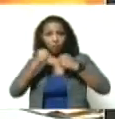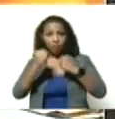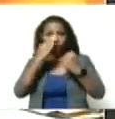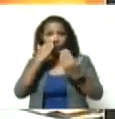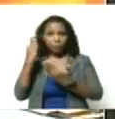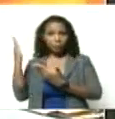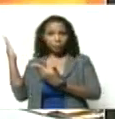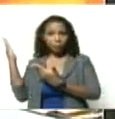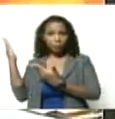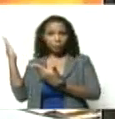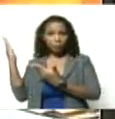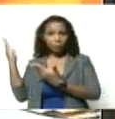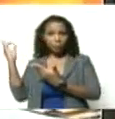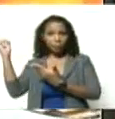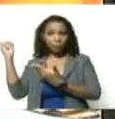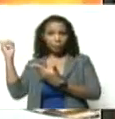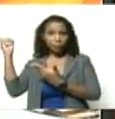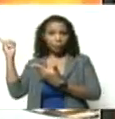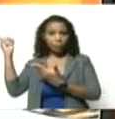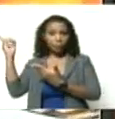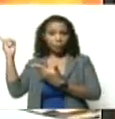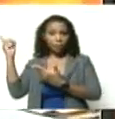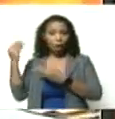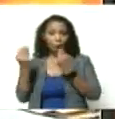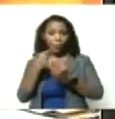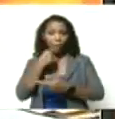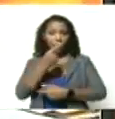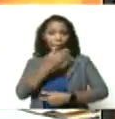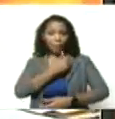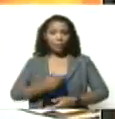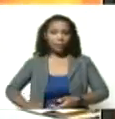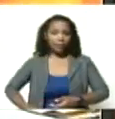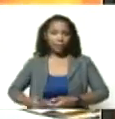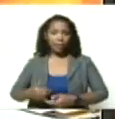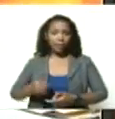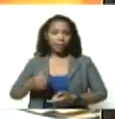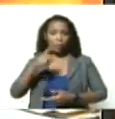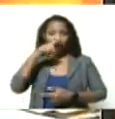le decía el presidente Nicolás Maduro, tuvimos la